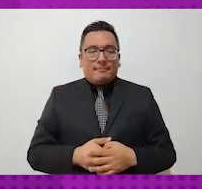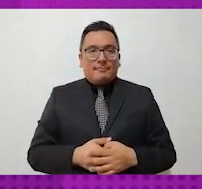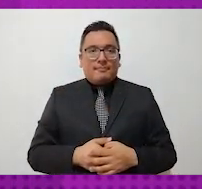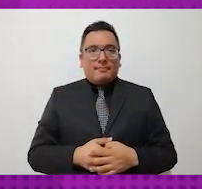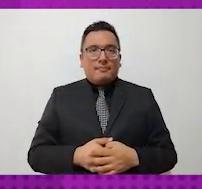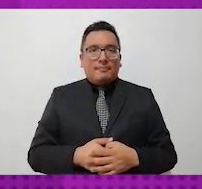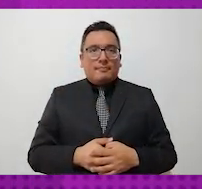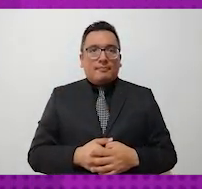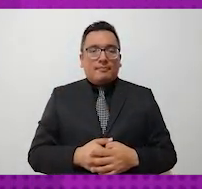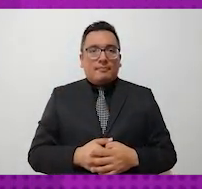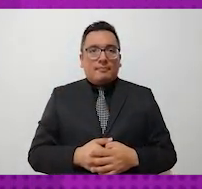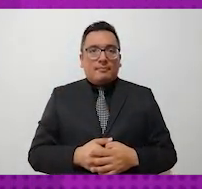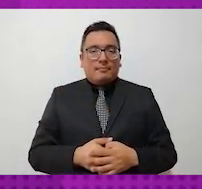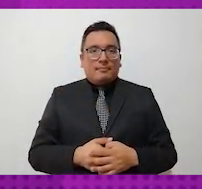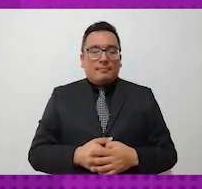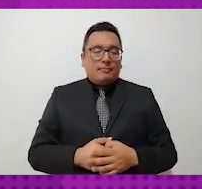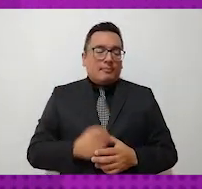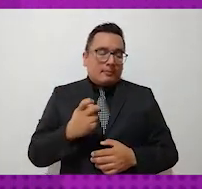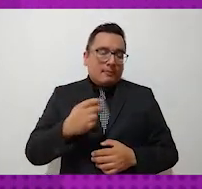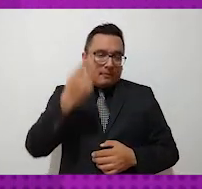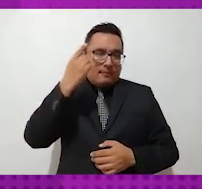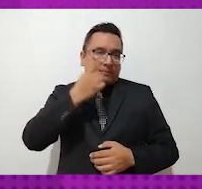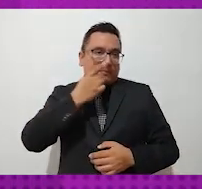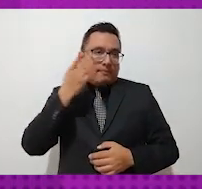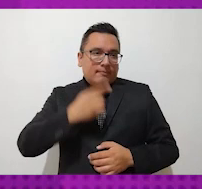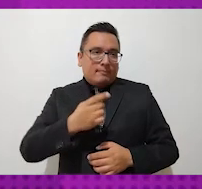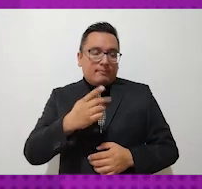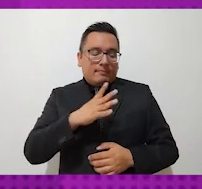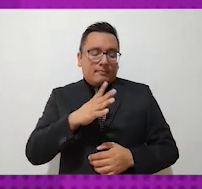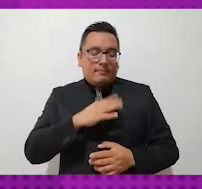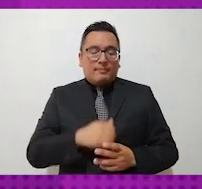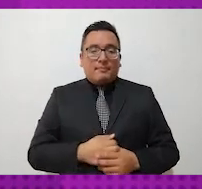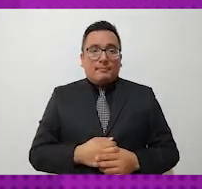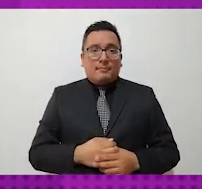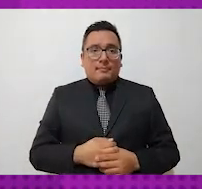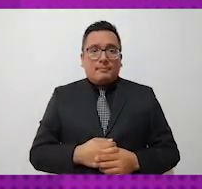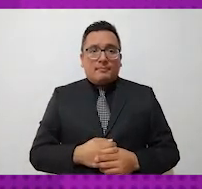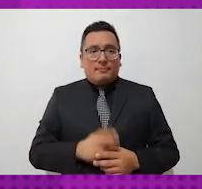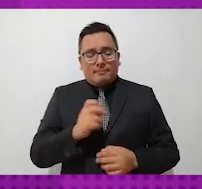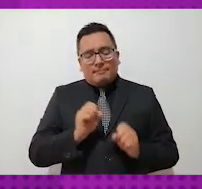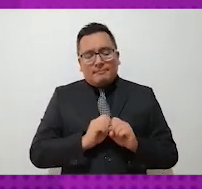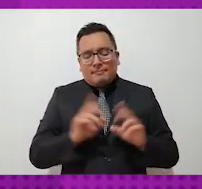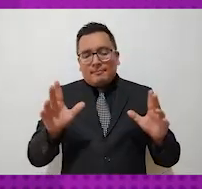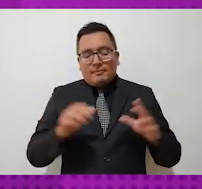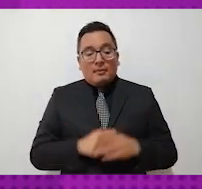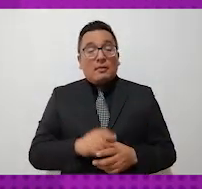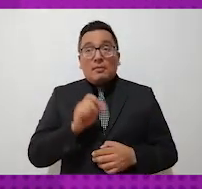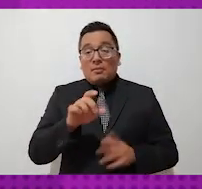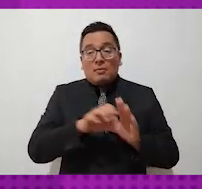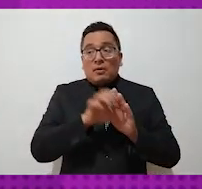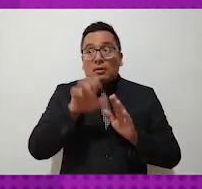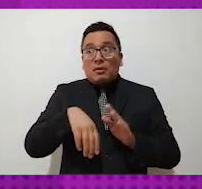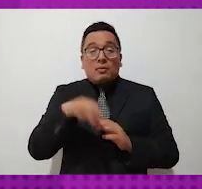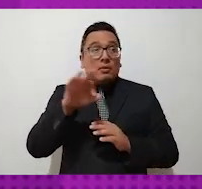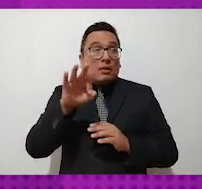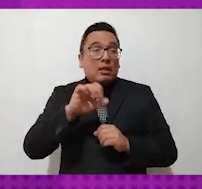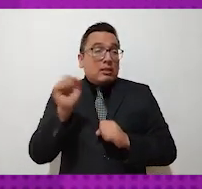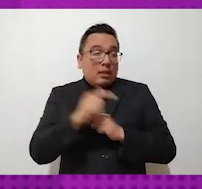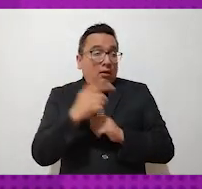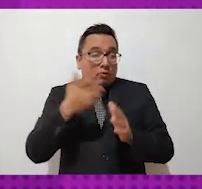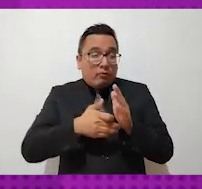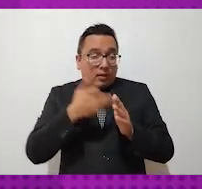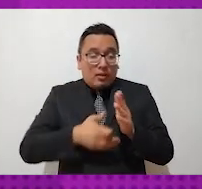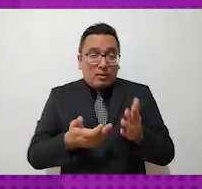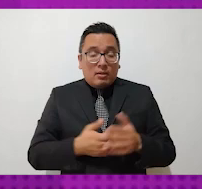forma de poder encauzar una denuncia que tenga o no tenga nombre. Claro, incluso si hace falta